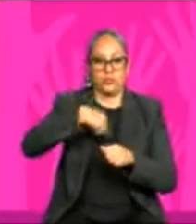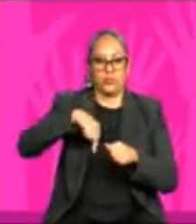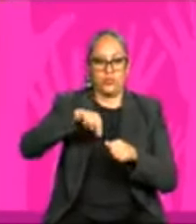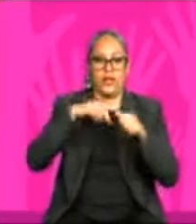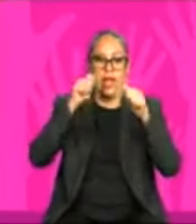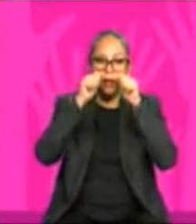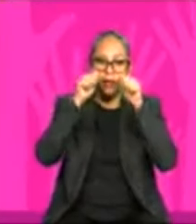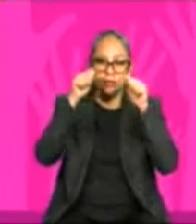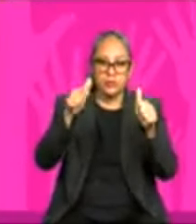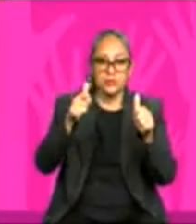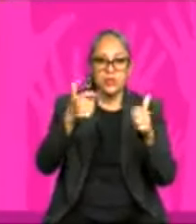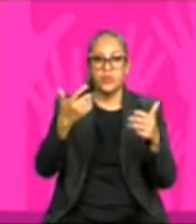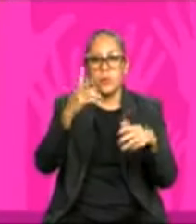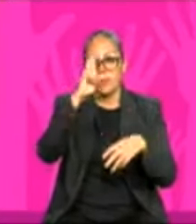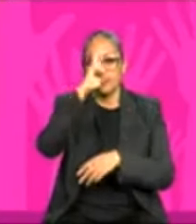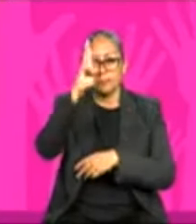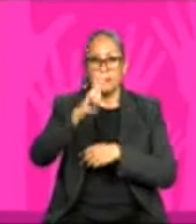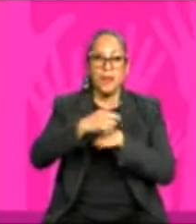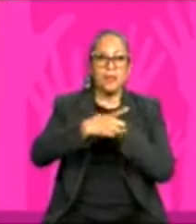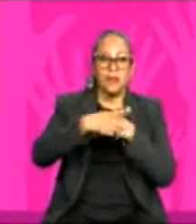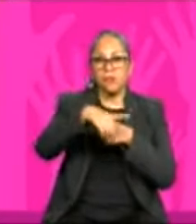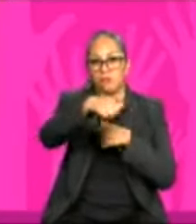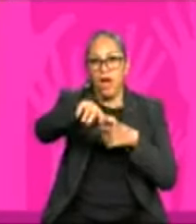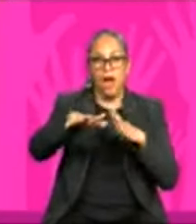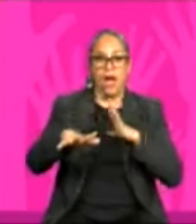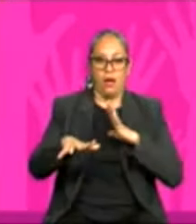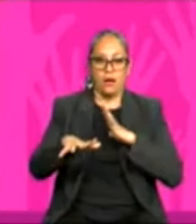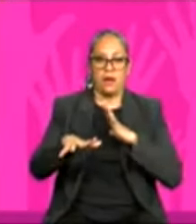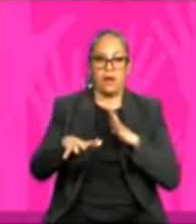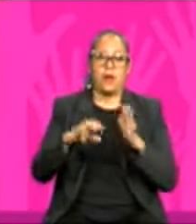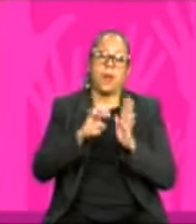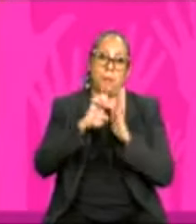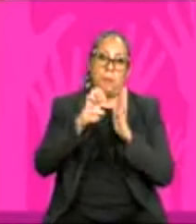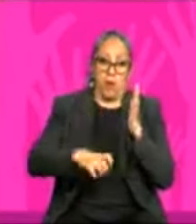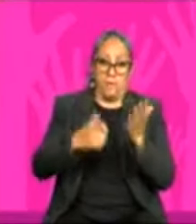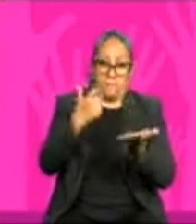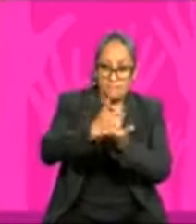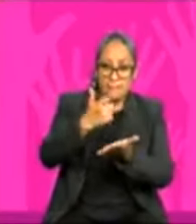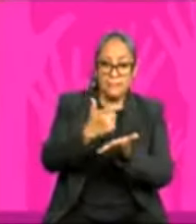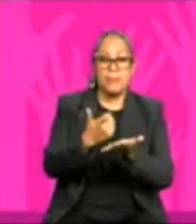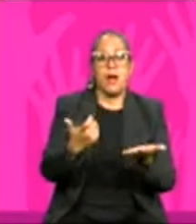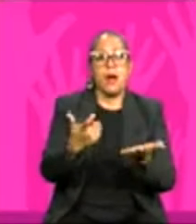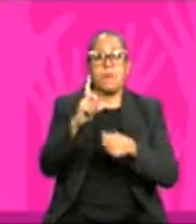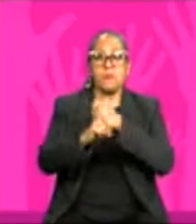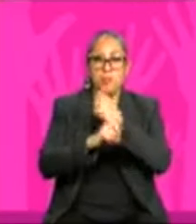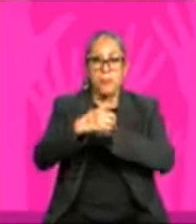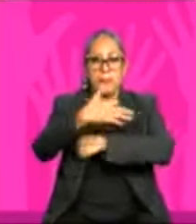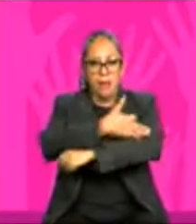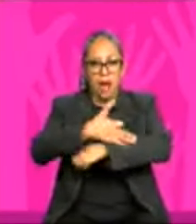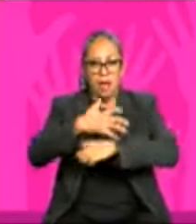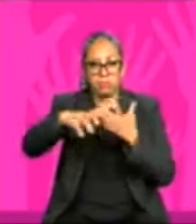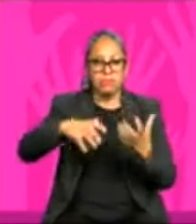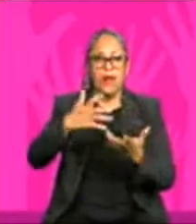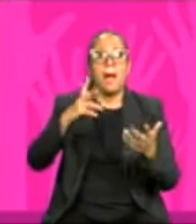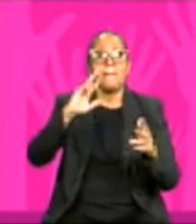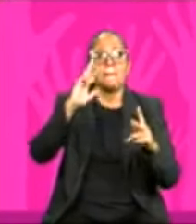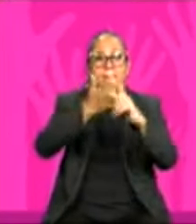los principales delitos que tanto nos aquejan, como extorsión, violencia familiar,